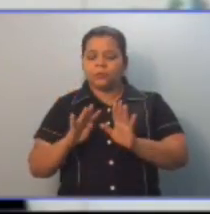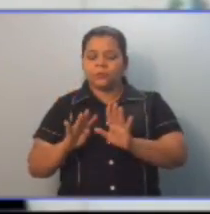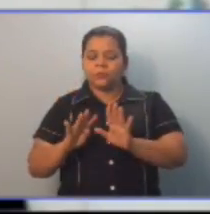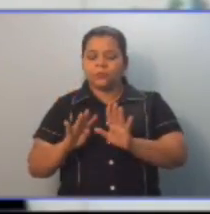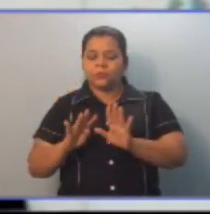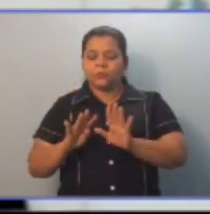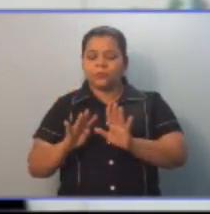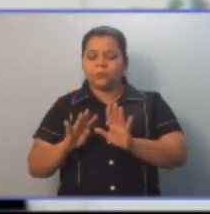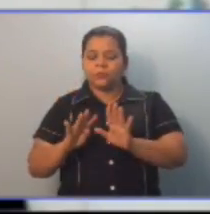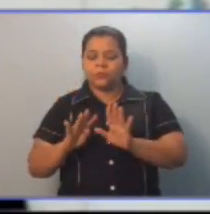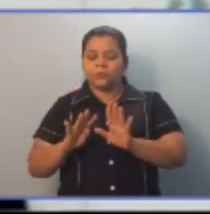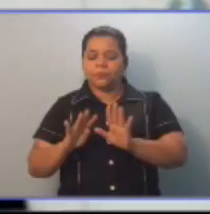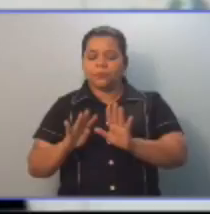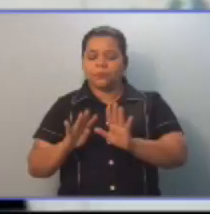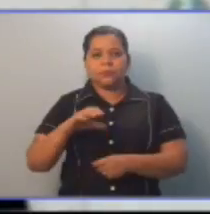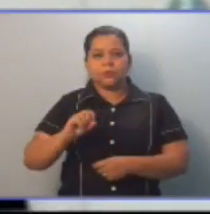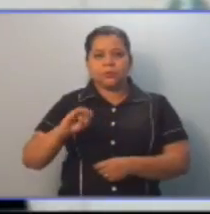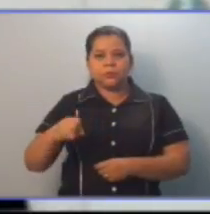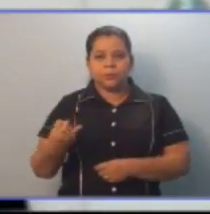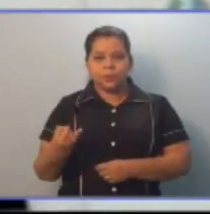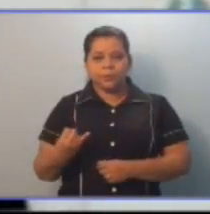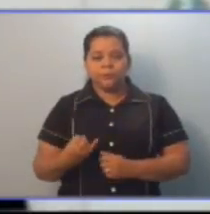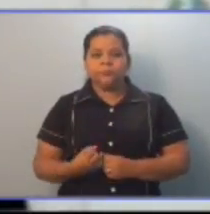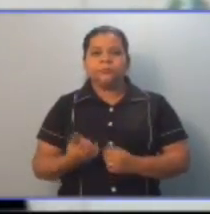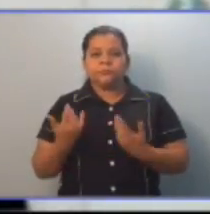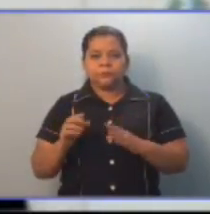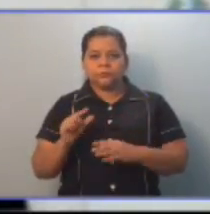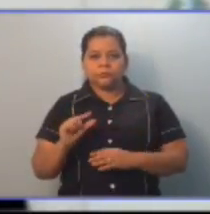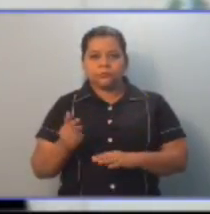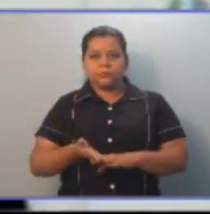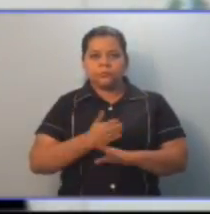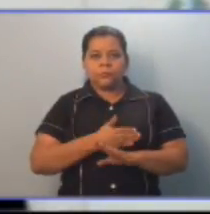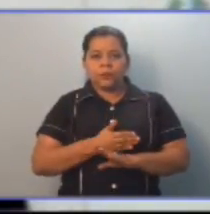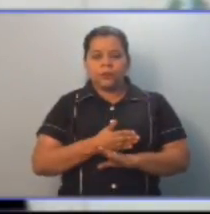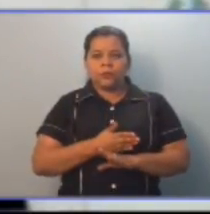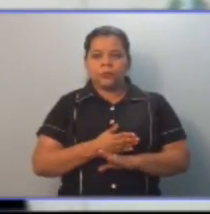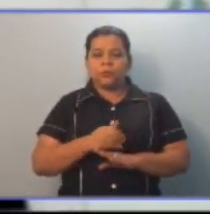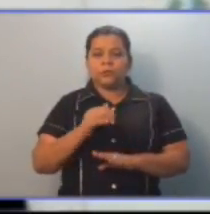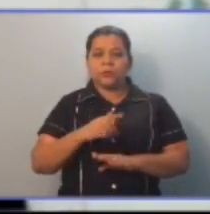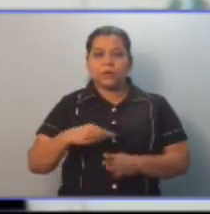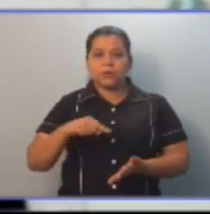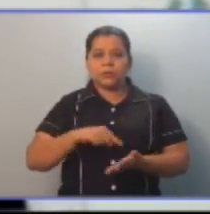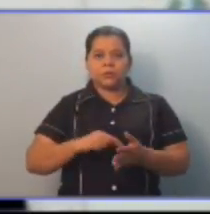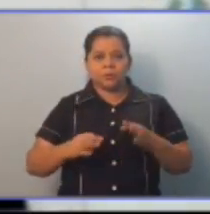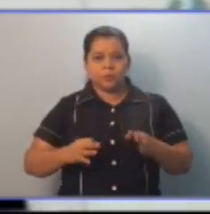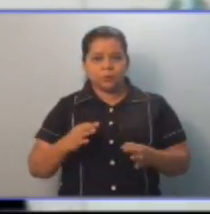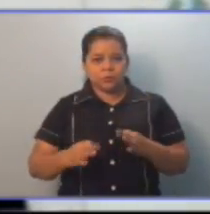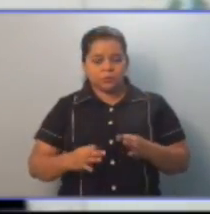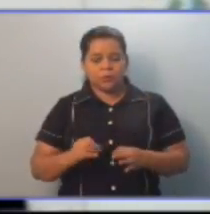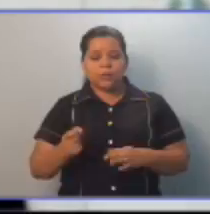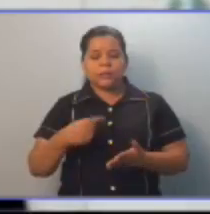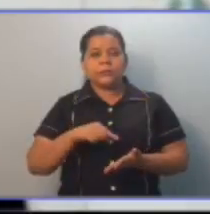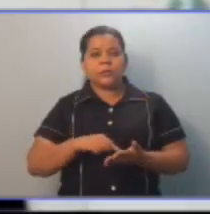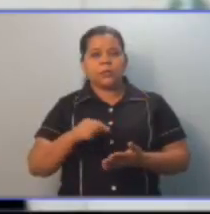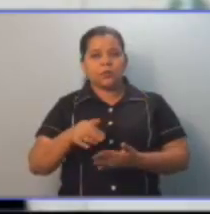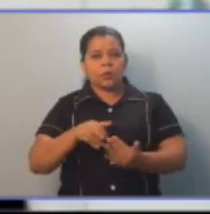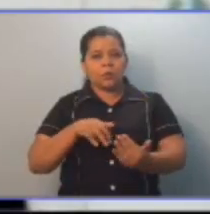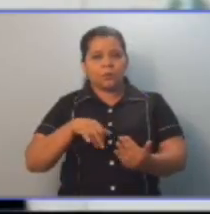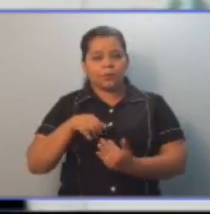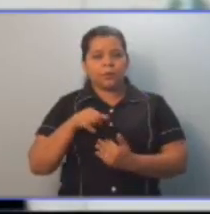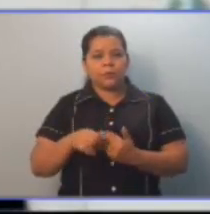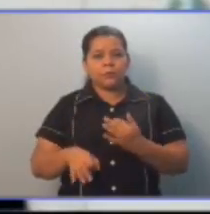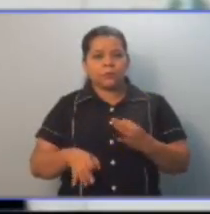entré a la Corte Suprema de Justicia, a lo que se llamaba antes el Centro de Jurisprudencia, ahora Centro de Documentación Judicial, y